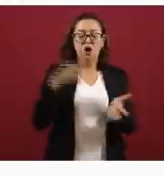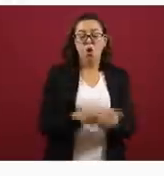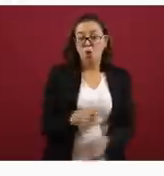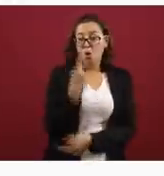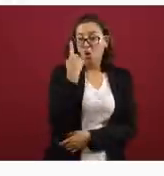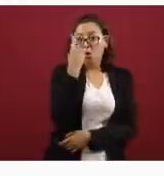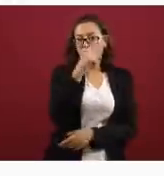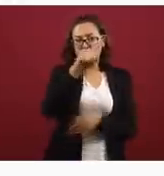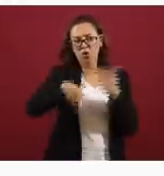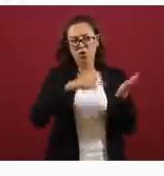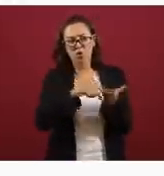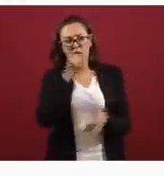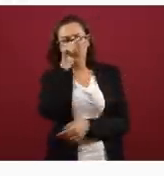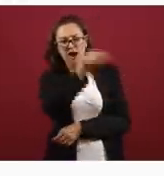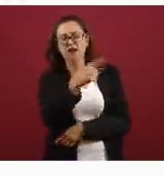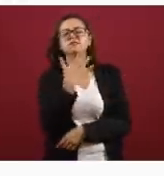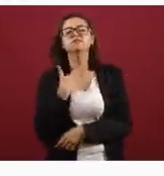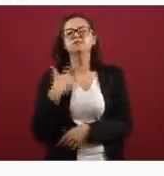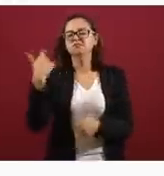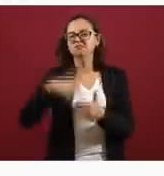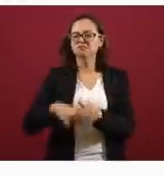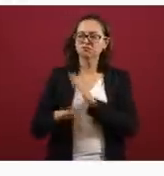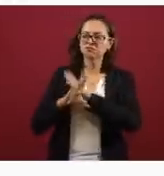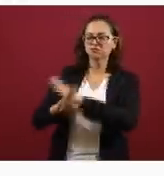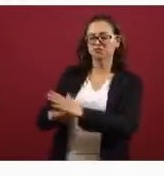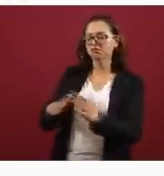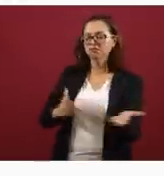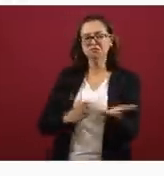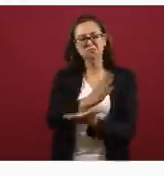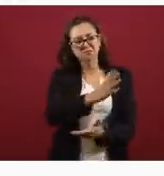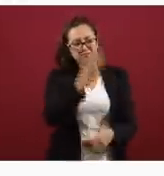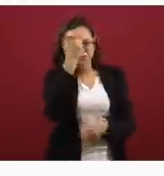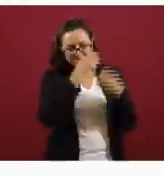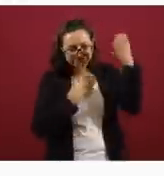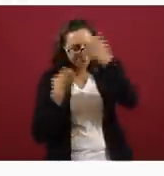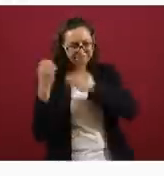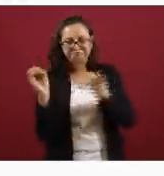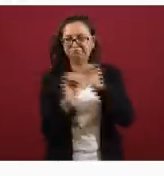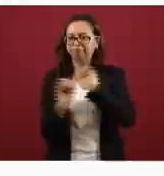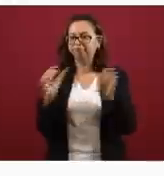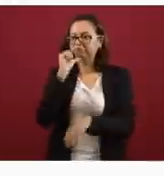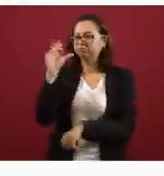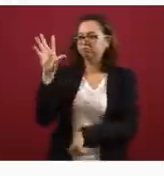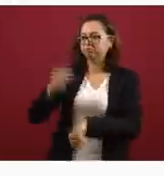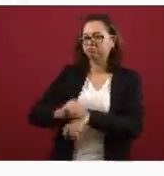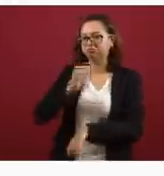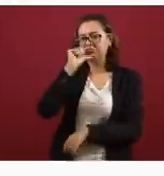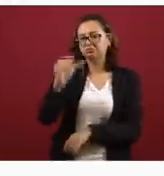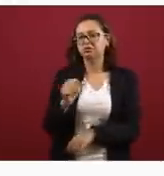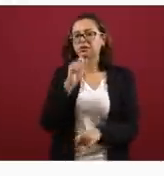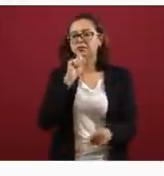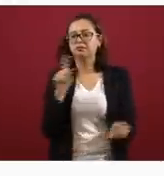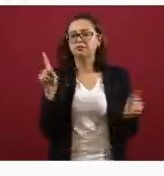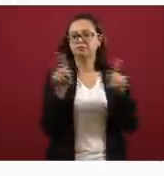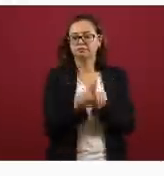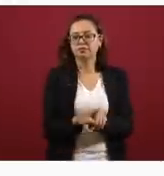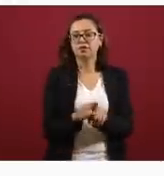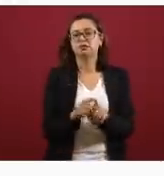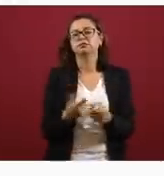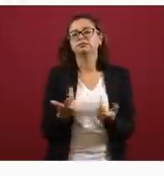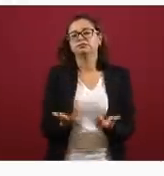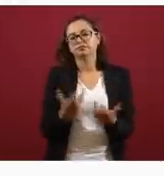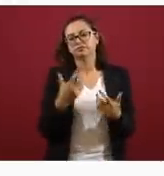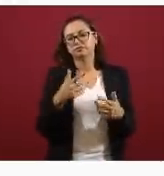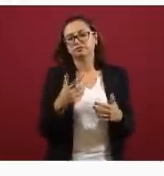no se dejó verificar. Inmovilizamos 19 bombas manguera de 11 gasolineras que